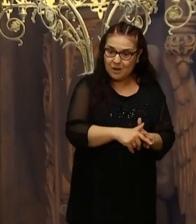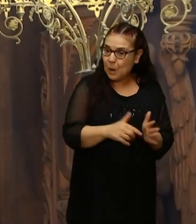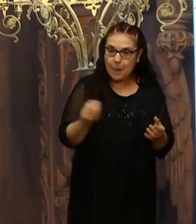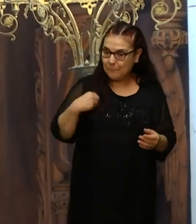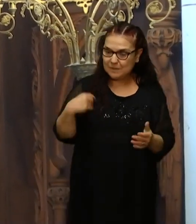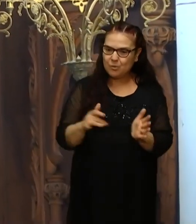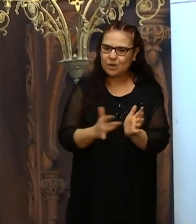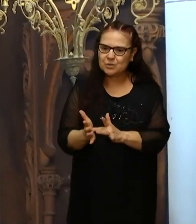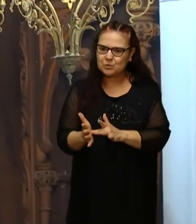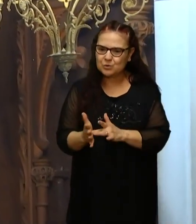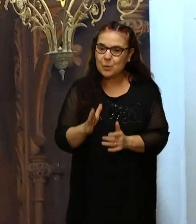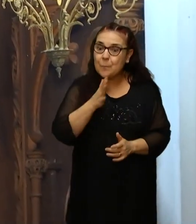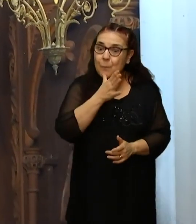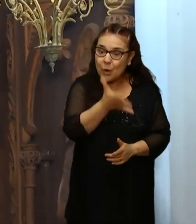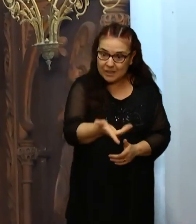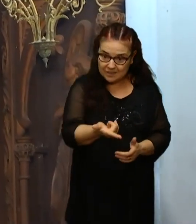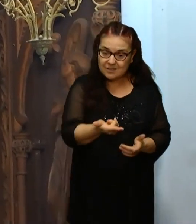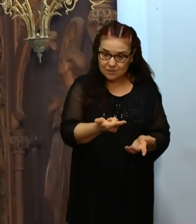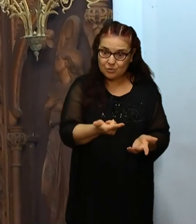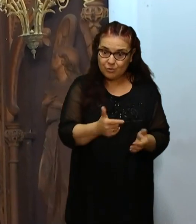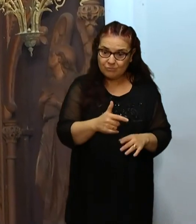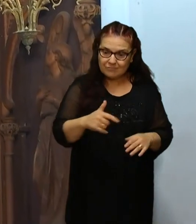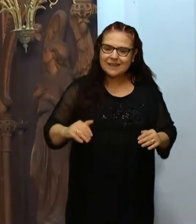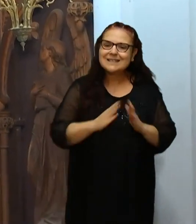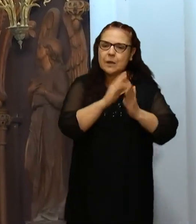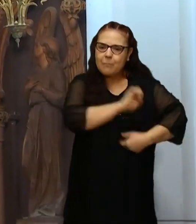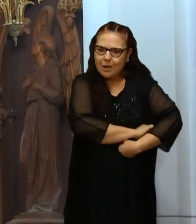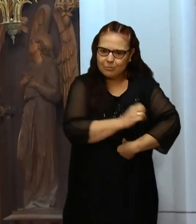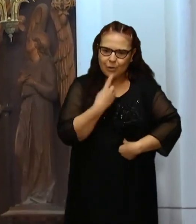Cristo. Por eso Dios lo exaltó